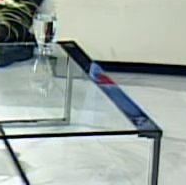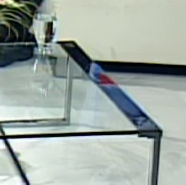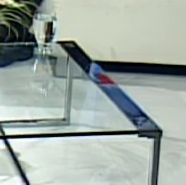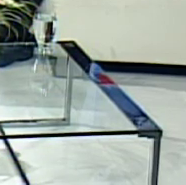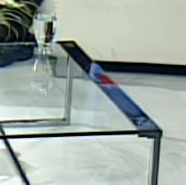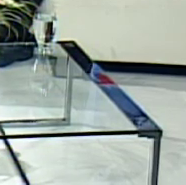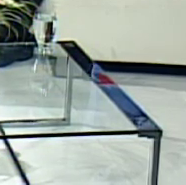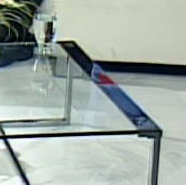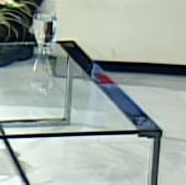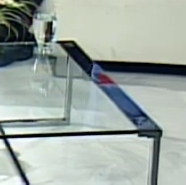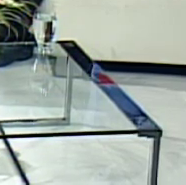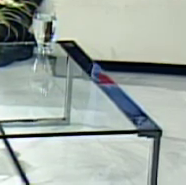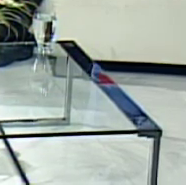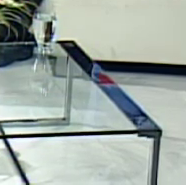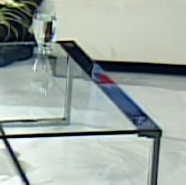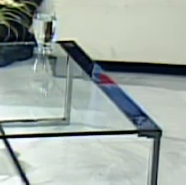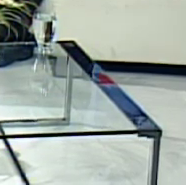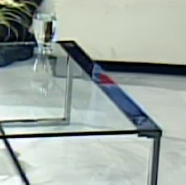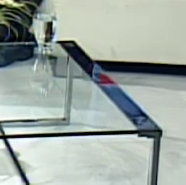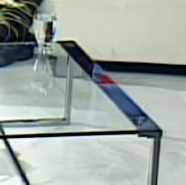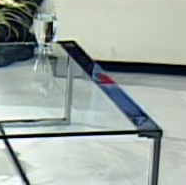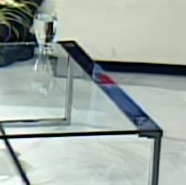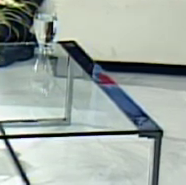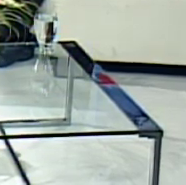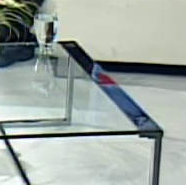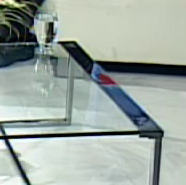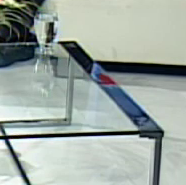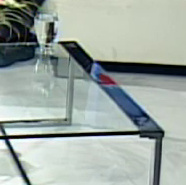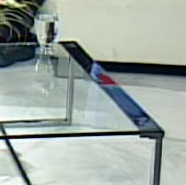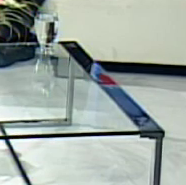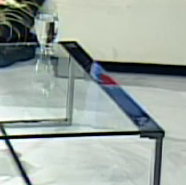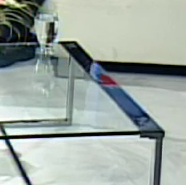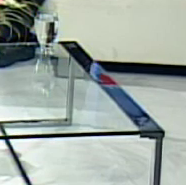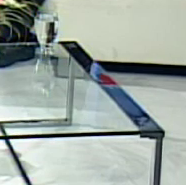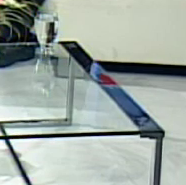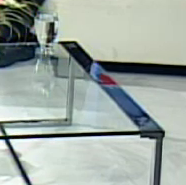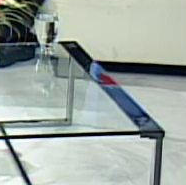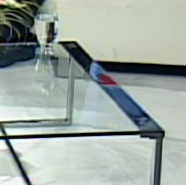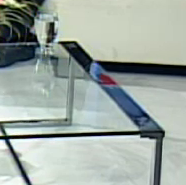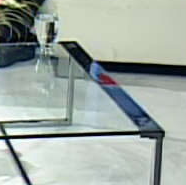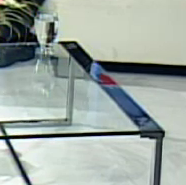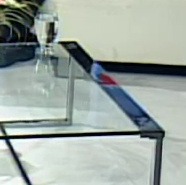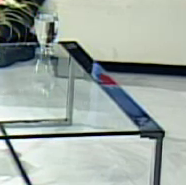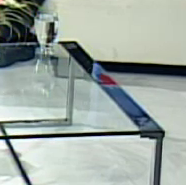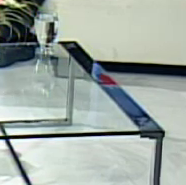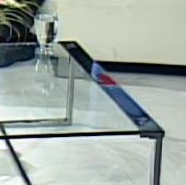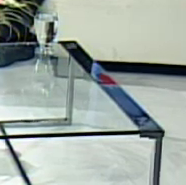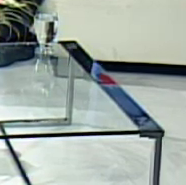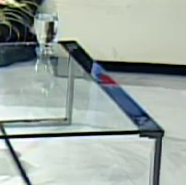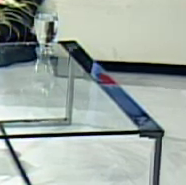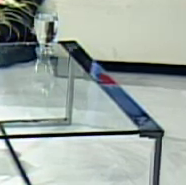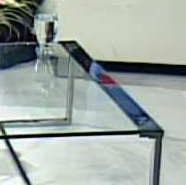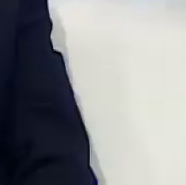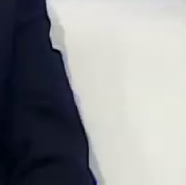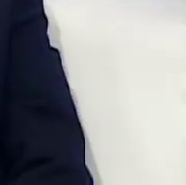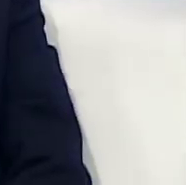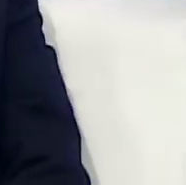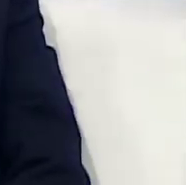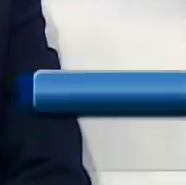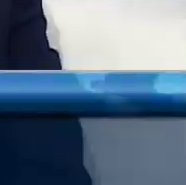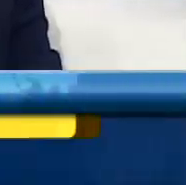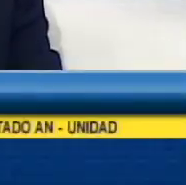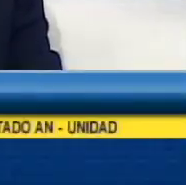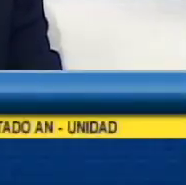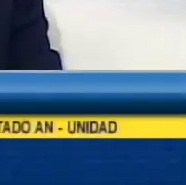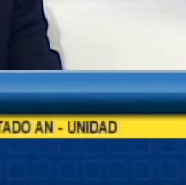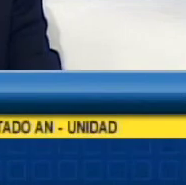país en un diálogo y dónde debe fructificar ese diálogo? Bueno, nosotros, me